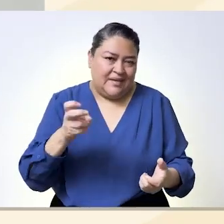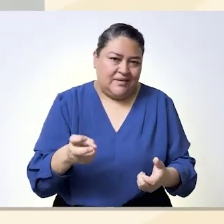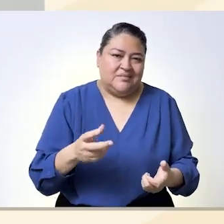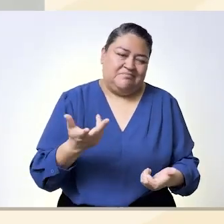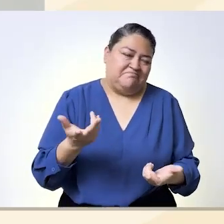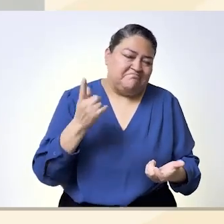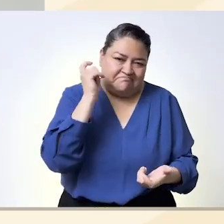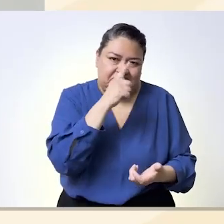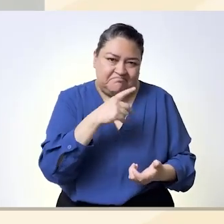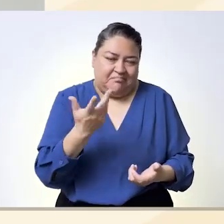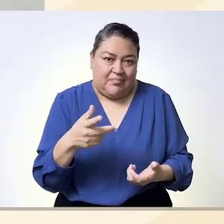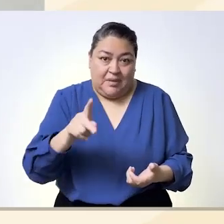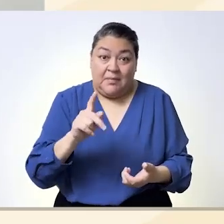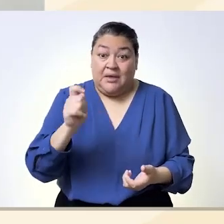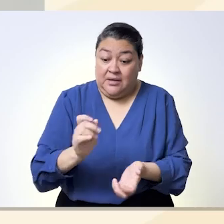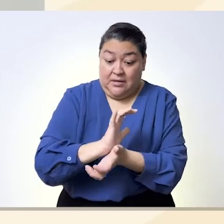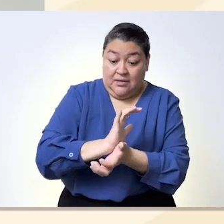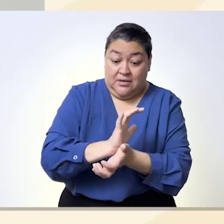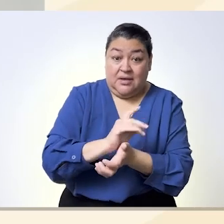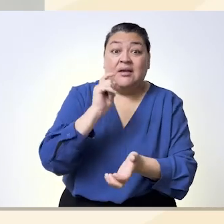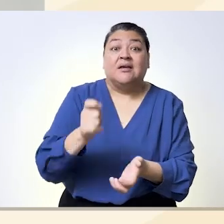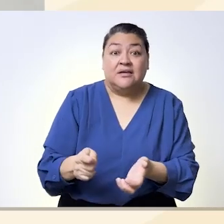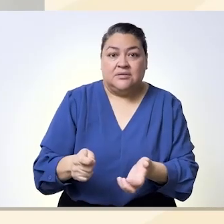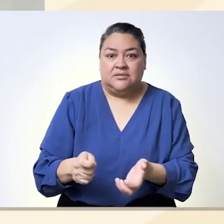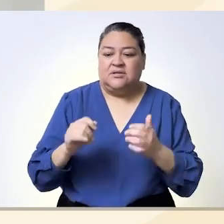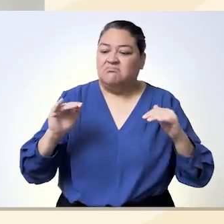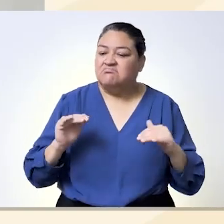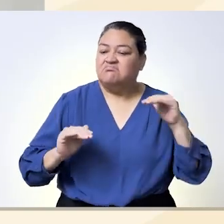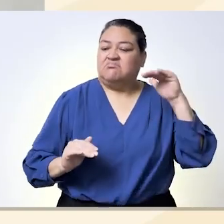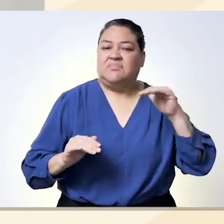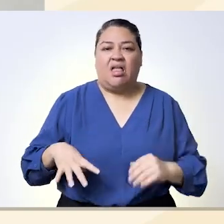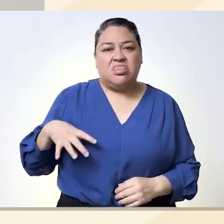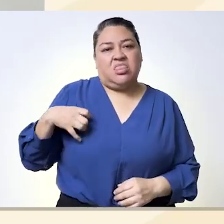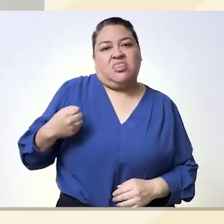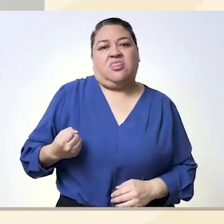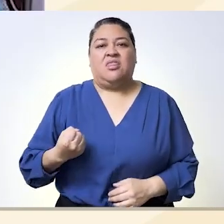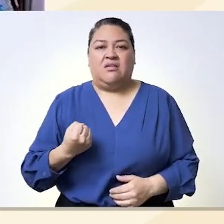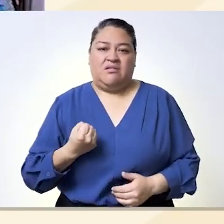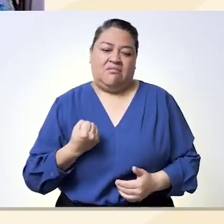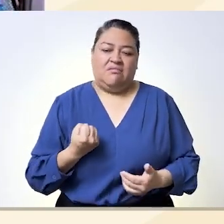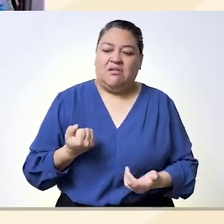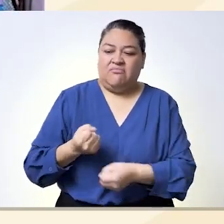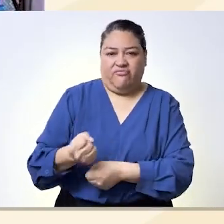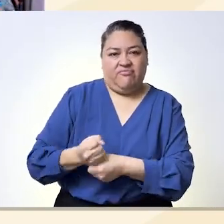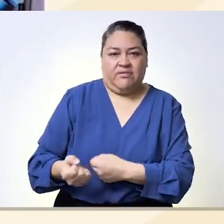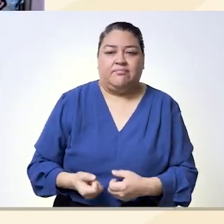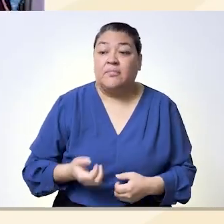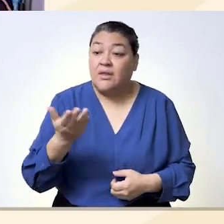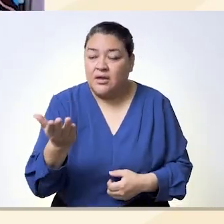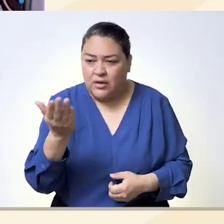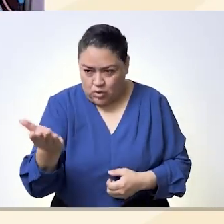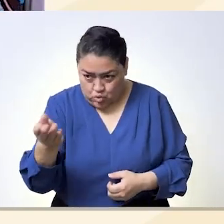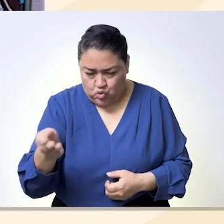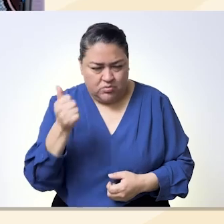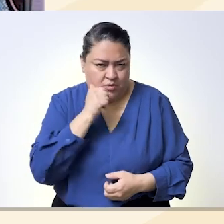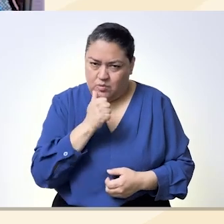apreciación individual, pues se queda muy diluido, ¿no? Finalmente la discriminación tiene que ver con poder, tiene que ver con abusos, tiene que ver con normativas.